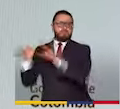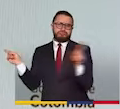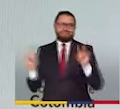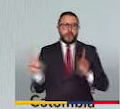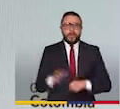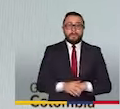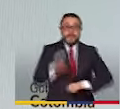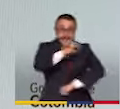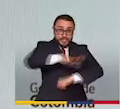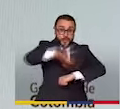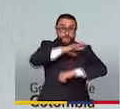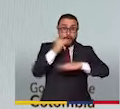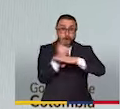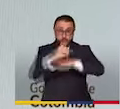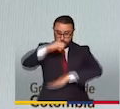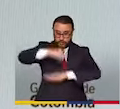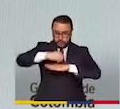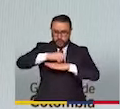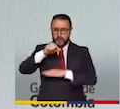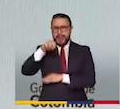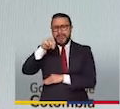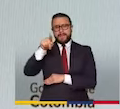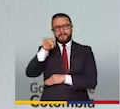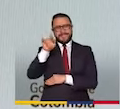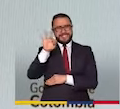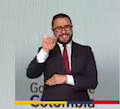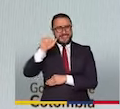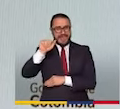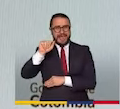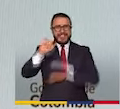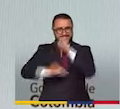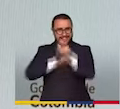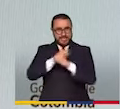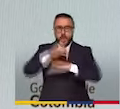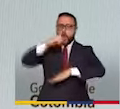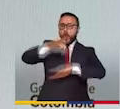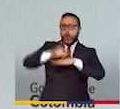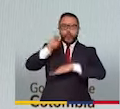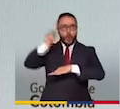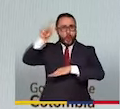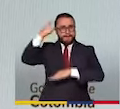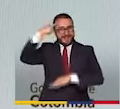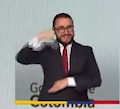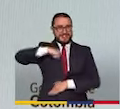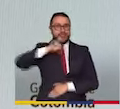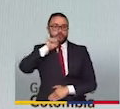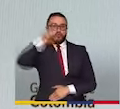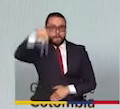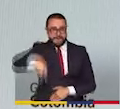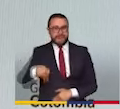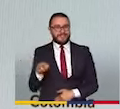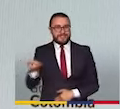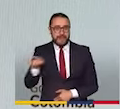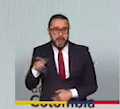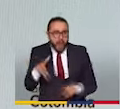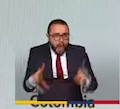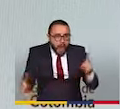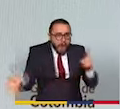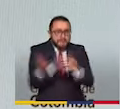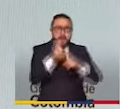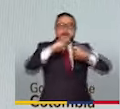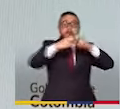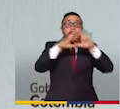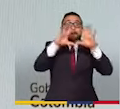Amnistía Internacional, ONG de Derechos Humanos, cuando descubrió el problema, que es mundial,